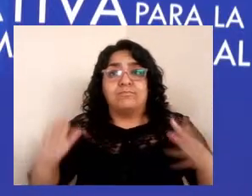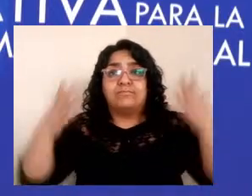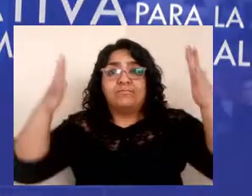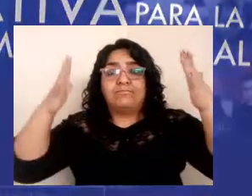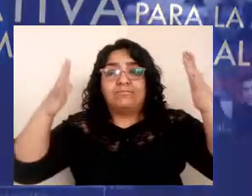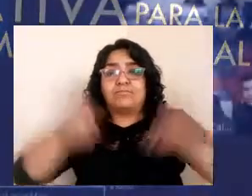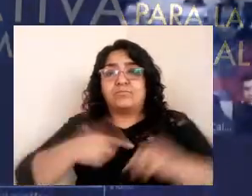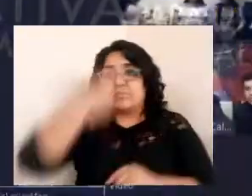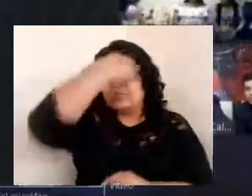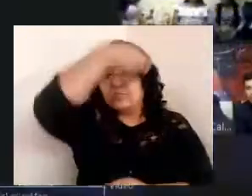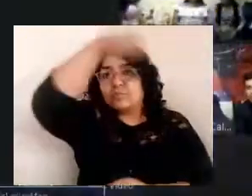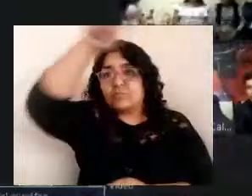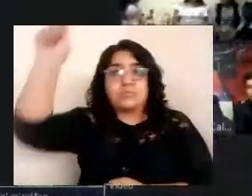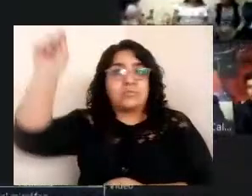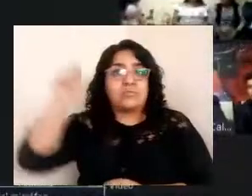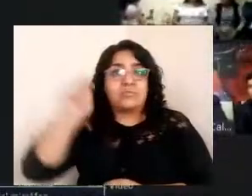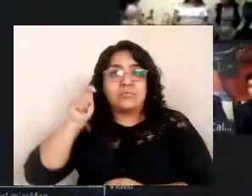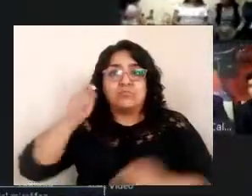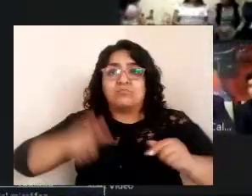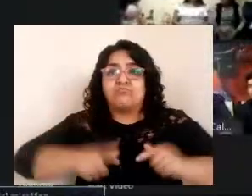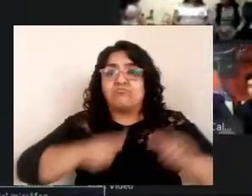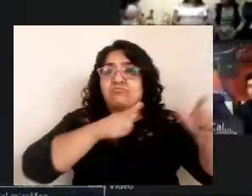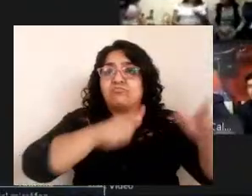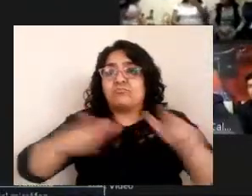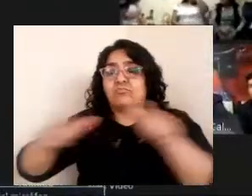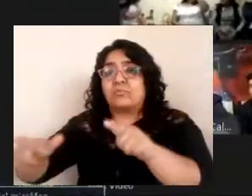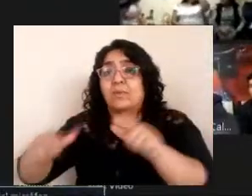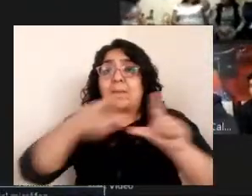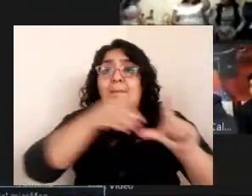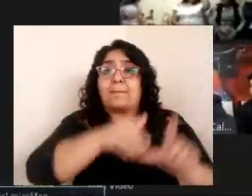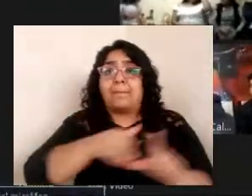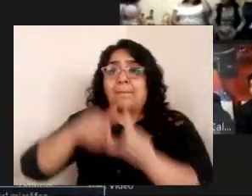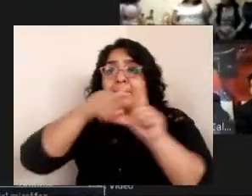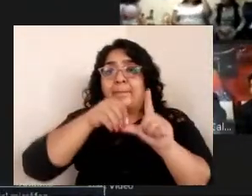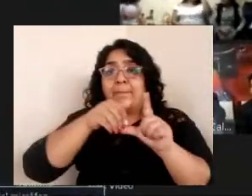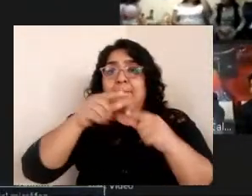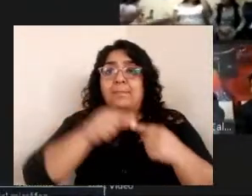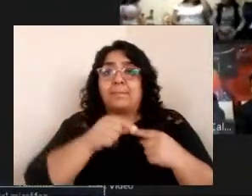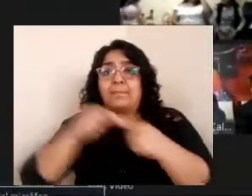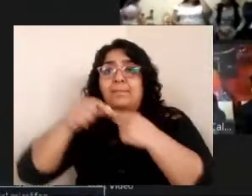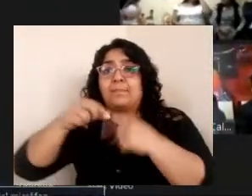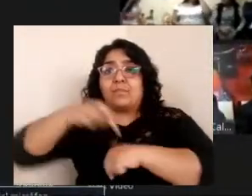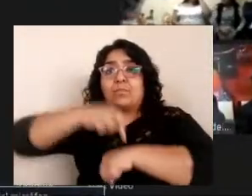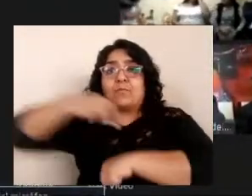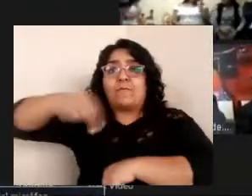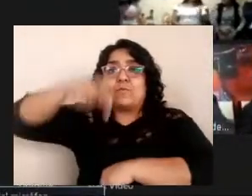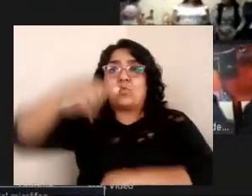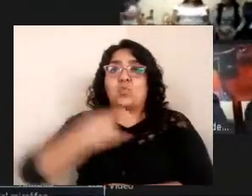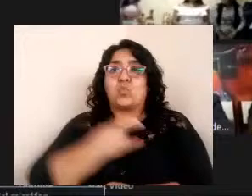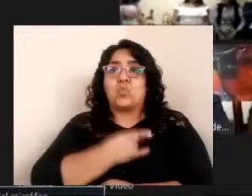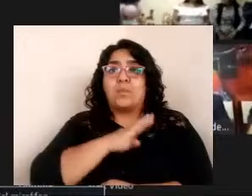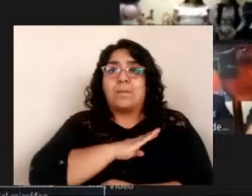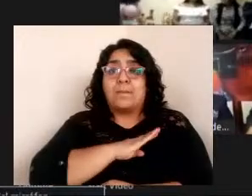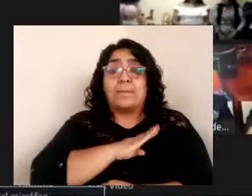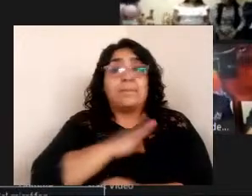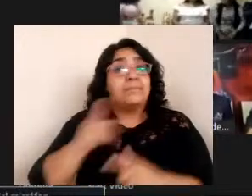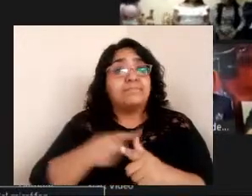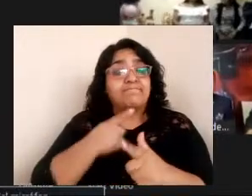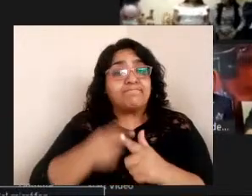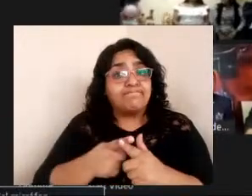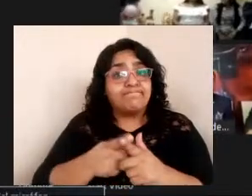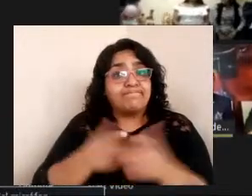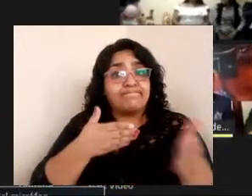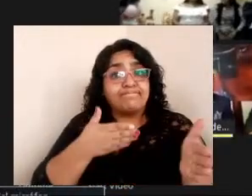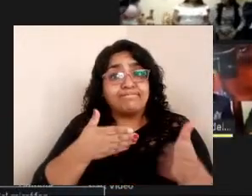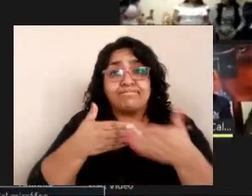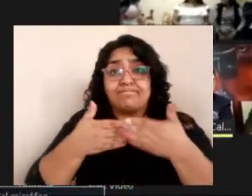magísteres, especialistas y profesionales de la Universidad Mariana. Así que cerremos con broche de oro esta ceremonia